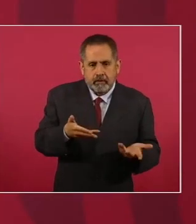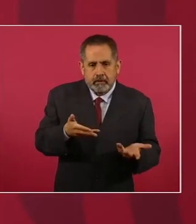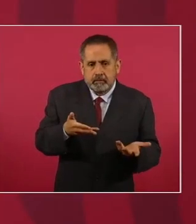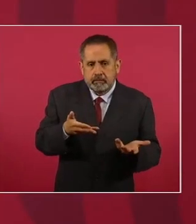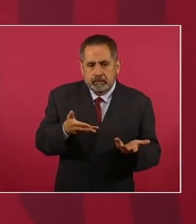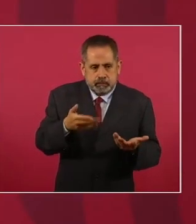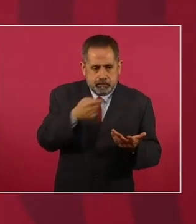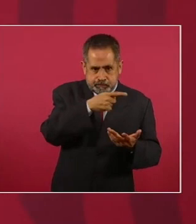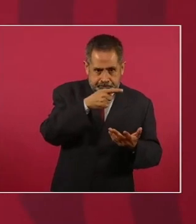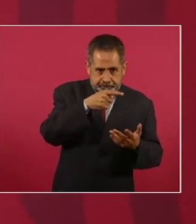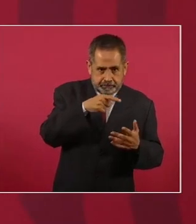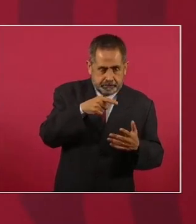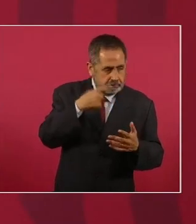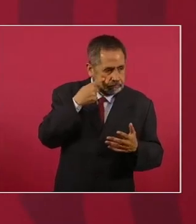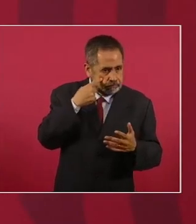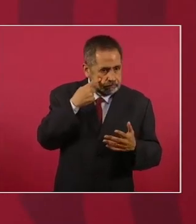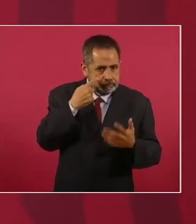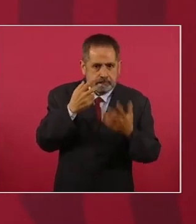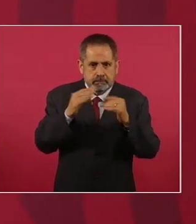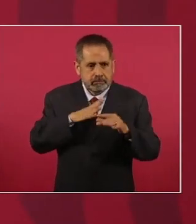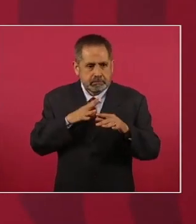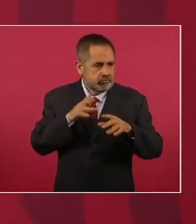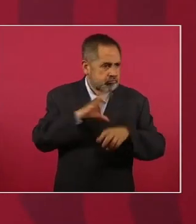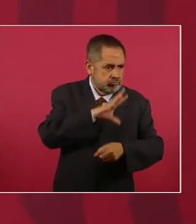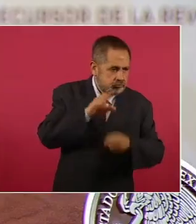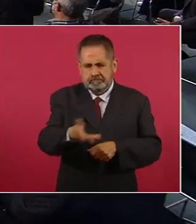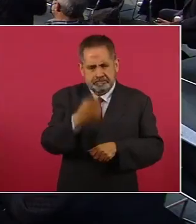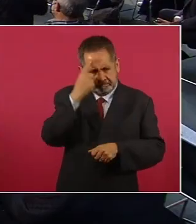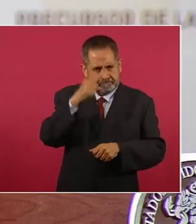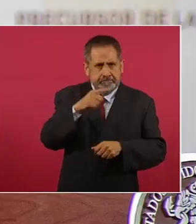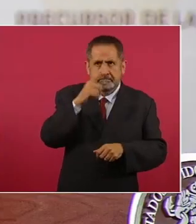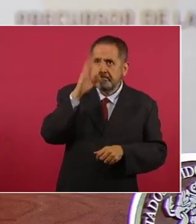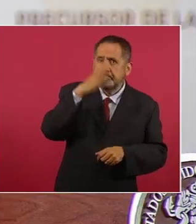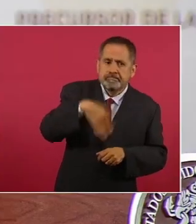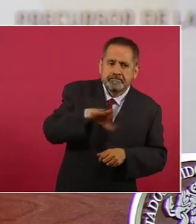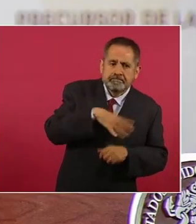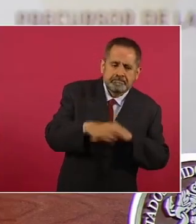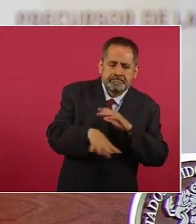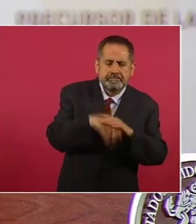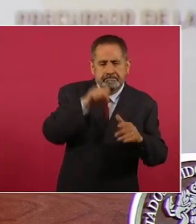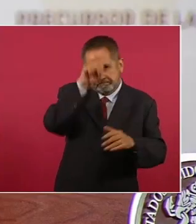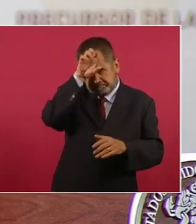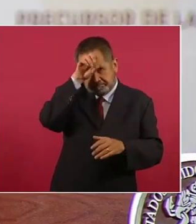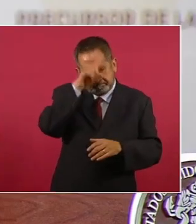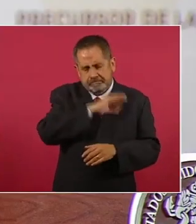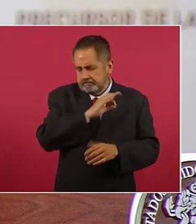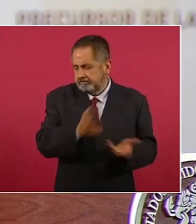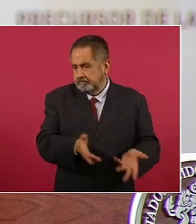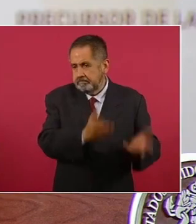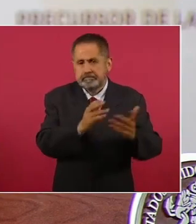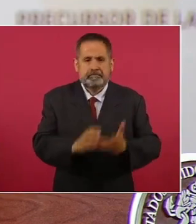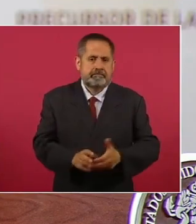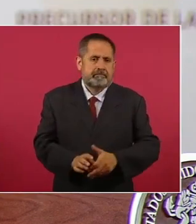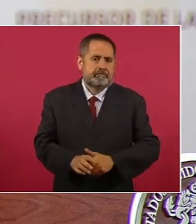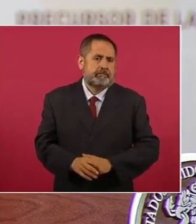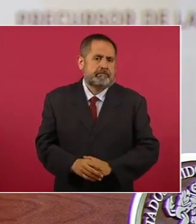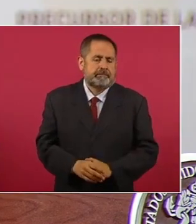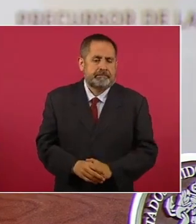no se alcanza a tener vigilancia en tantas. Para el sistema de noticias de TV Guanajuato, con